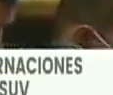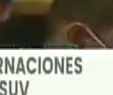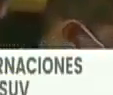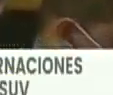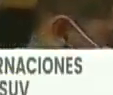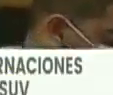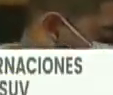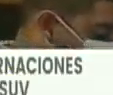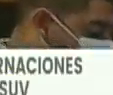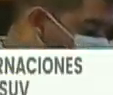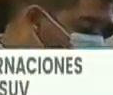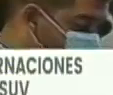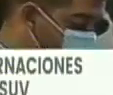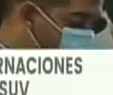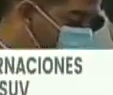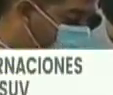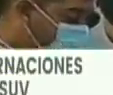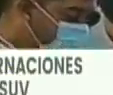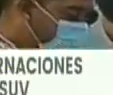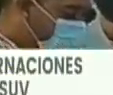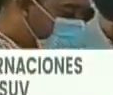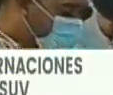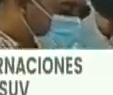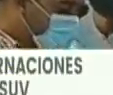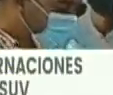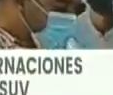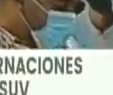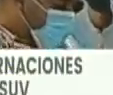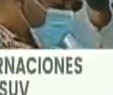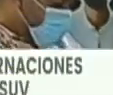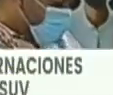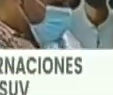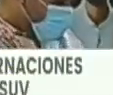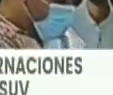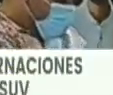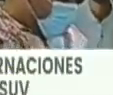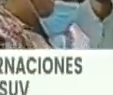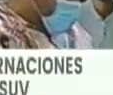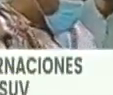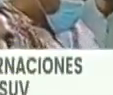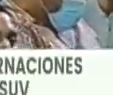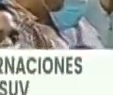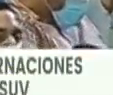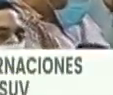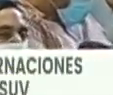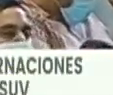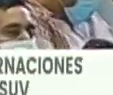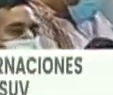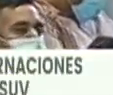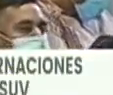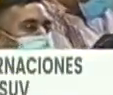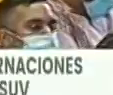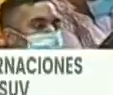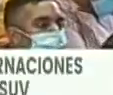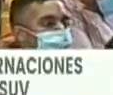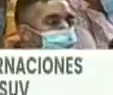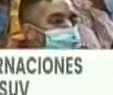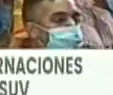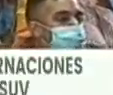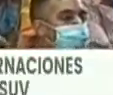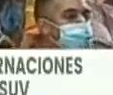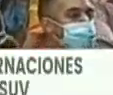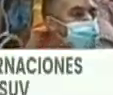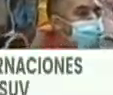Hombres y mujeres que van a participar en las elecciones primarias abiertas el próximo 8 de agosto. Vamos a darle la bienvenida con un